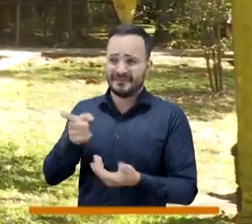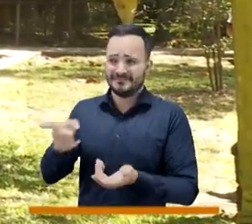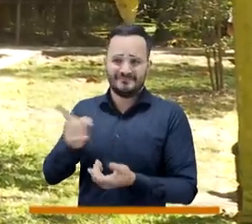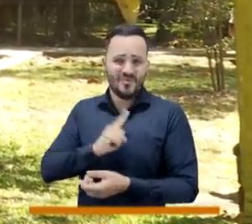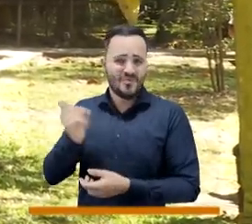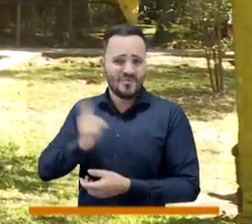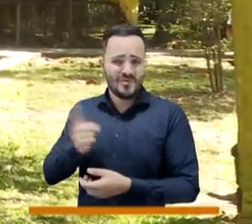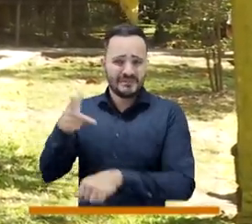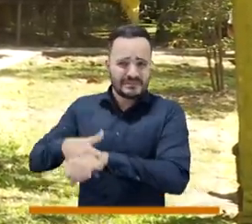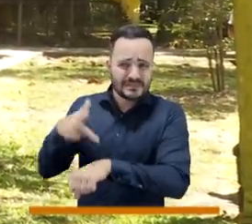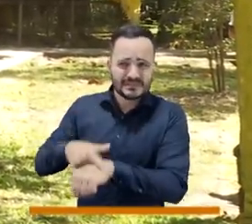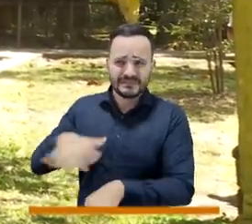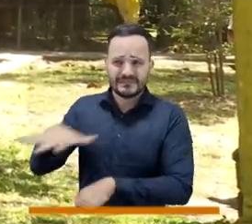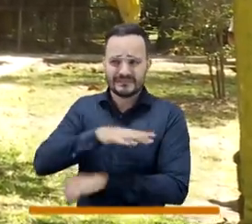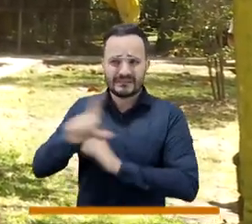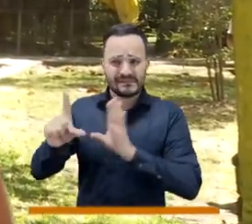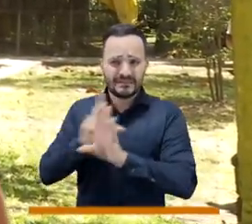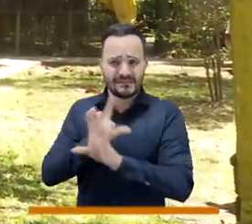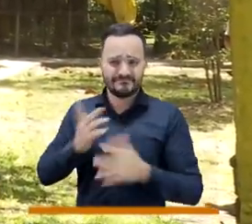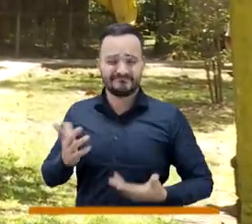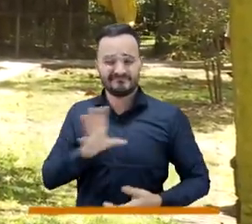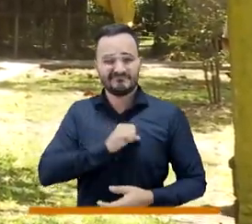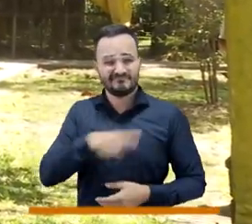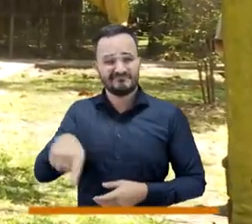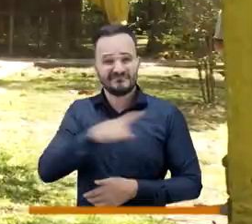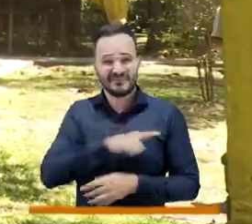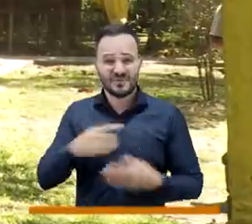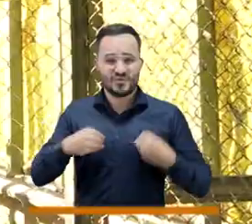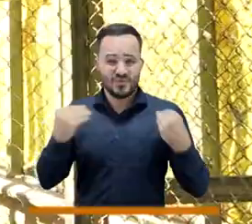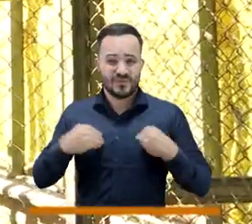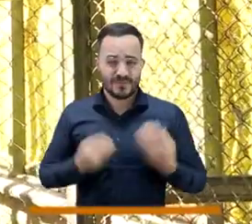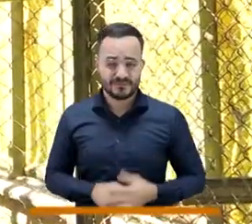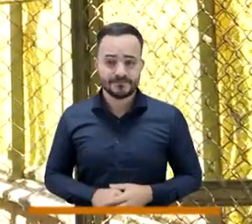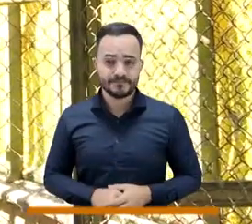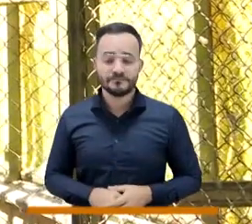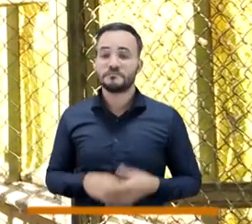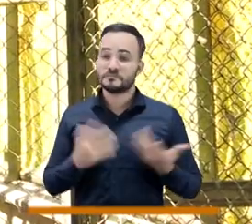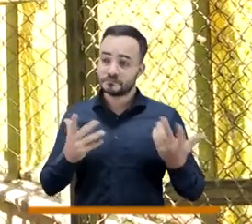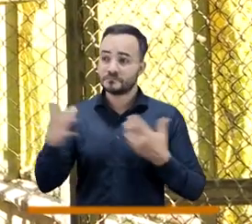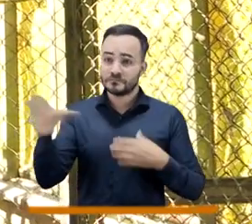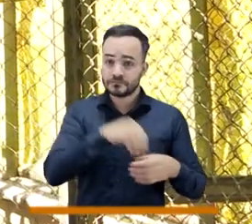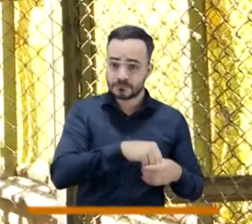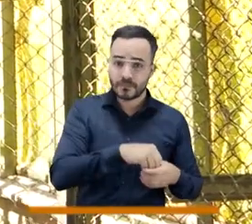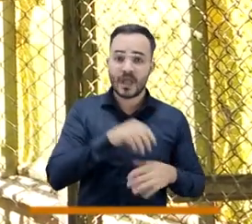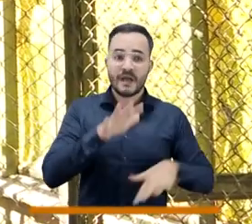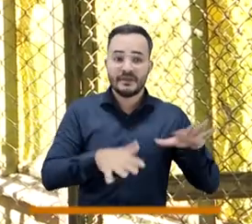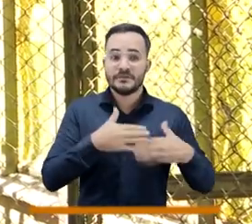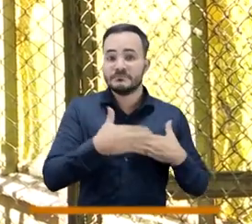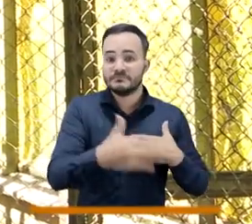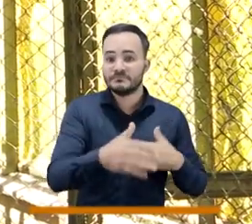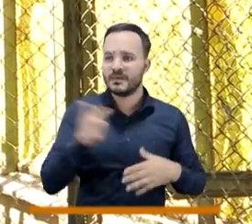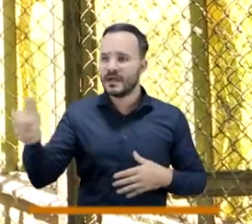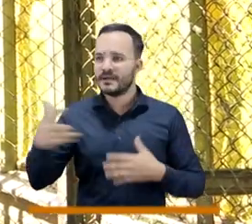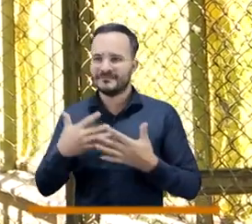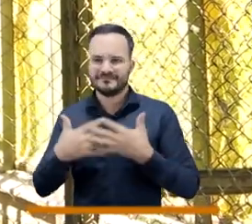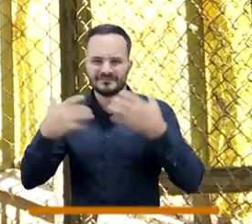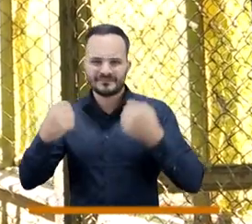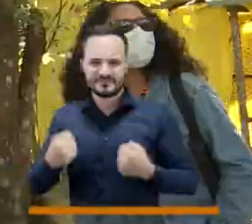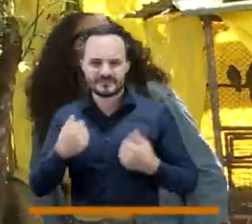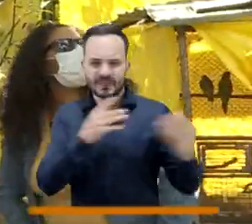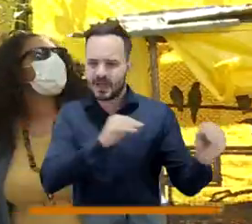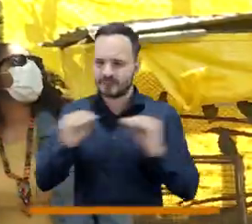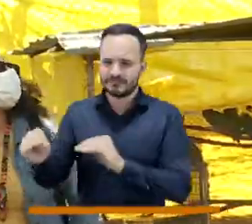criminal que tristemente está afectando a todo el mundo en este momento. También pueden ser trasladados a colecciones vivas o a